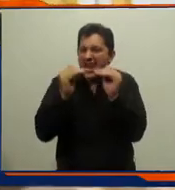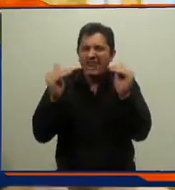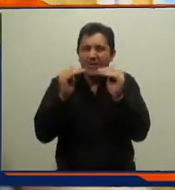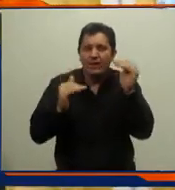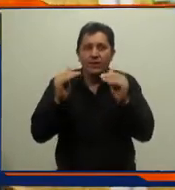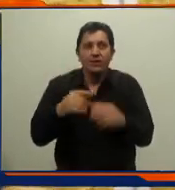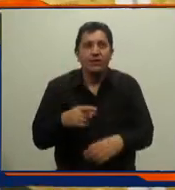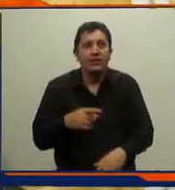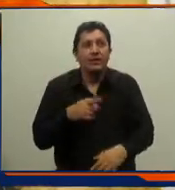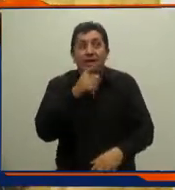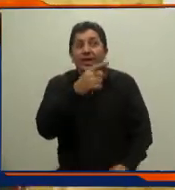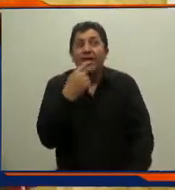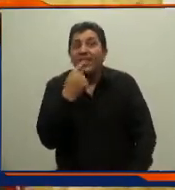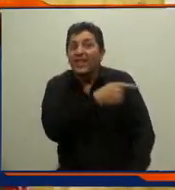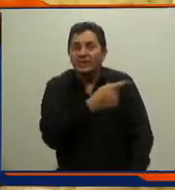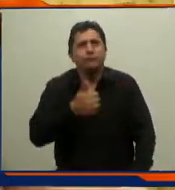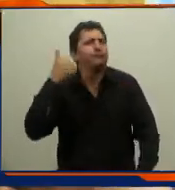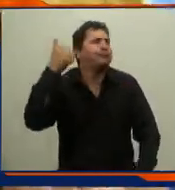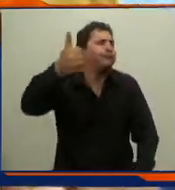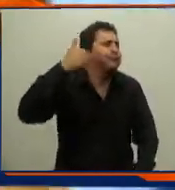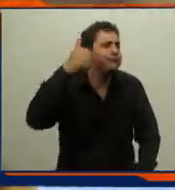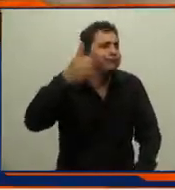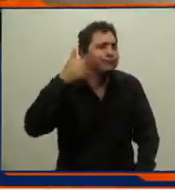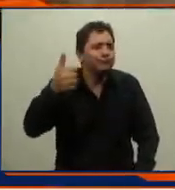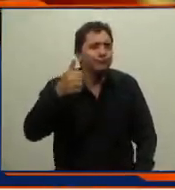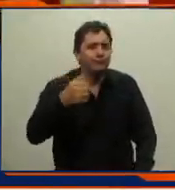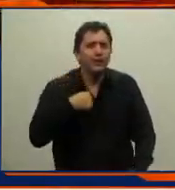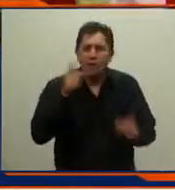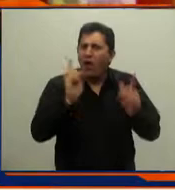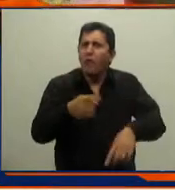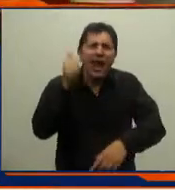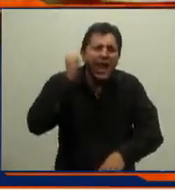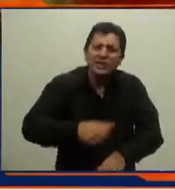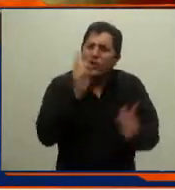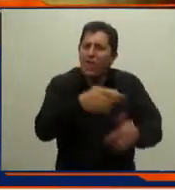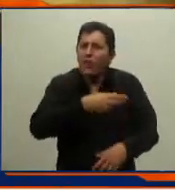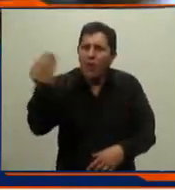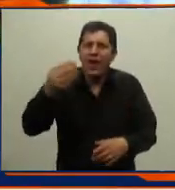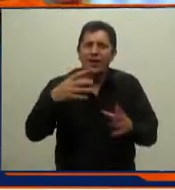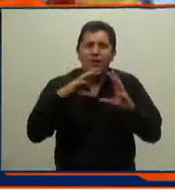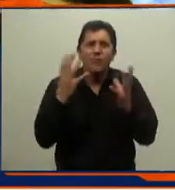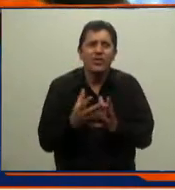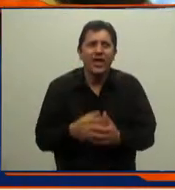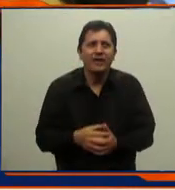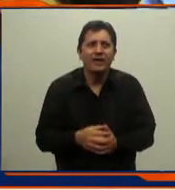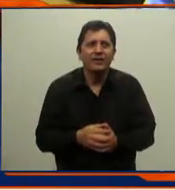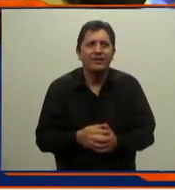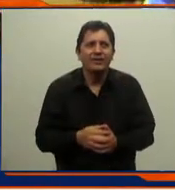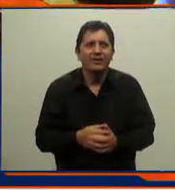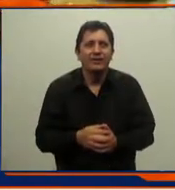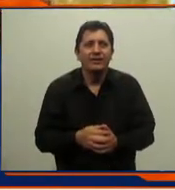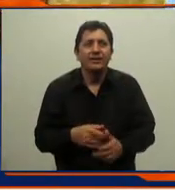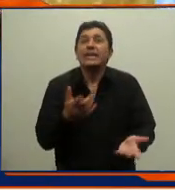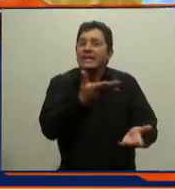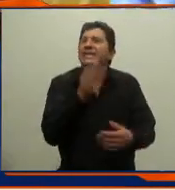pelean. Este es un fenómeno. Yo lo hubiese llevado igual. Ya, ¿lo lleva igual? Lo hubiese aporta igual. Mucho al grupo. ¿Sabés